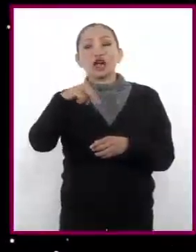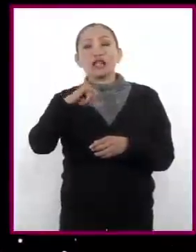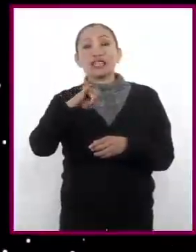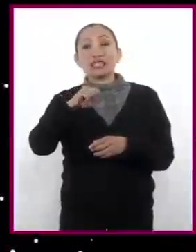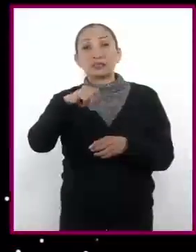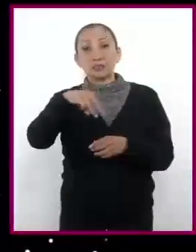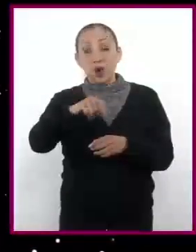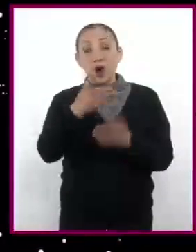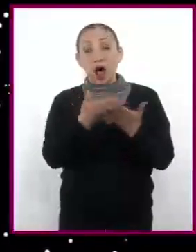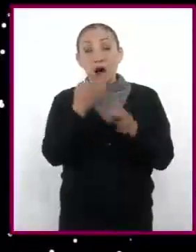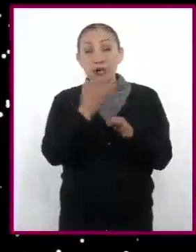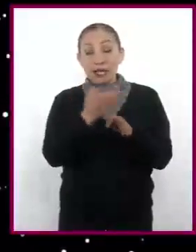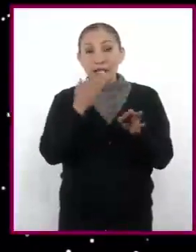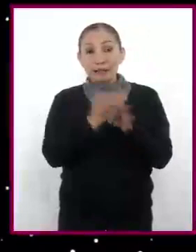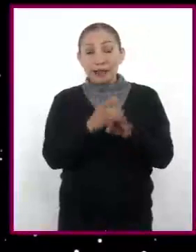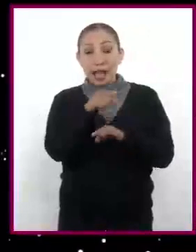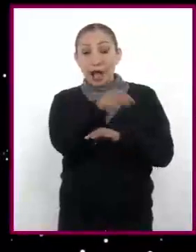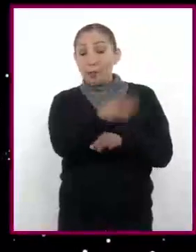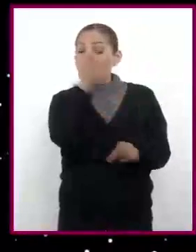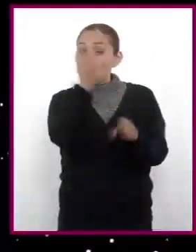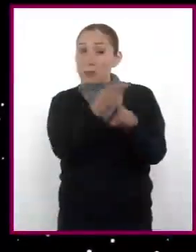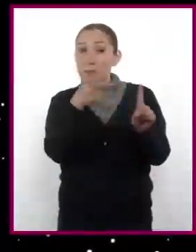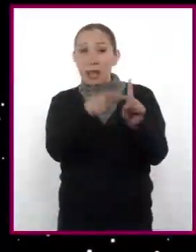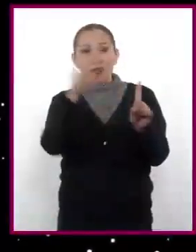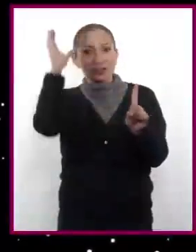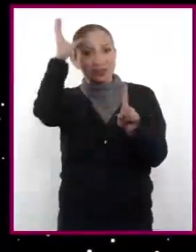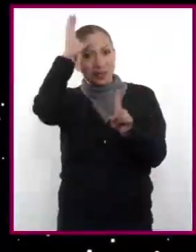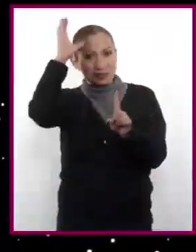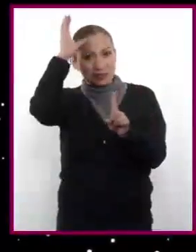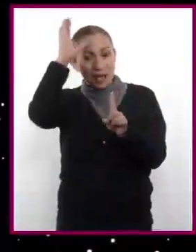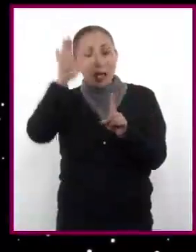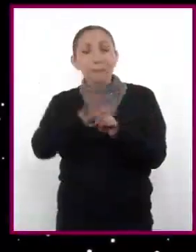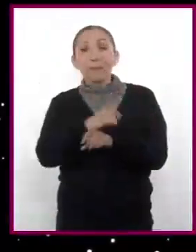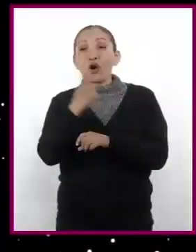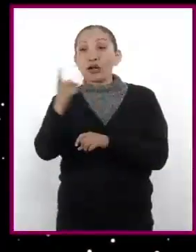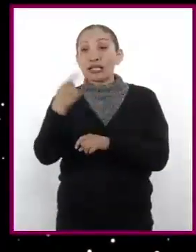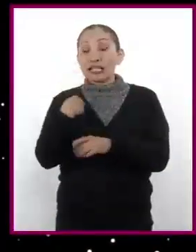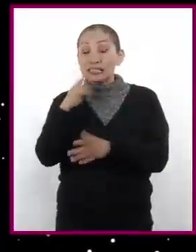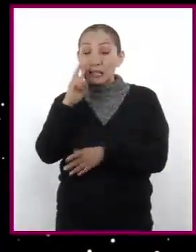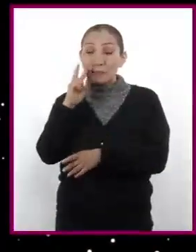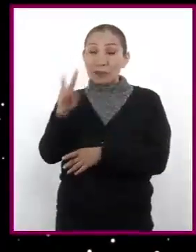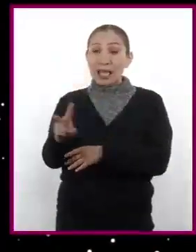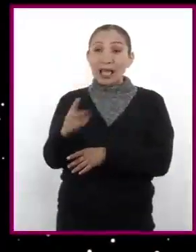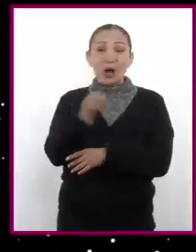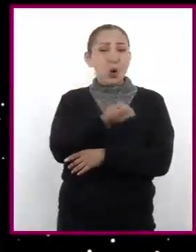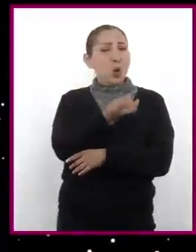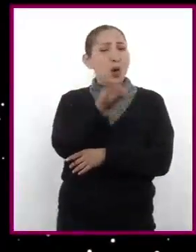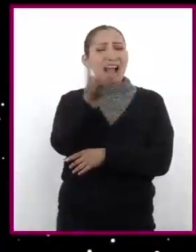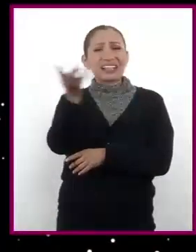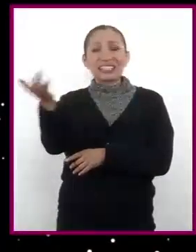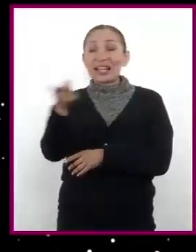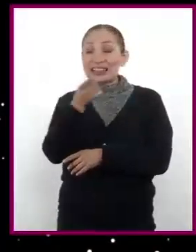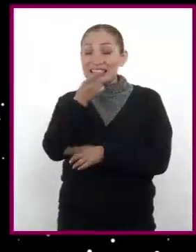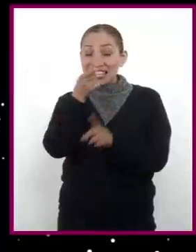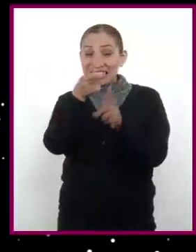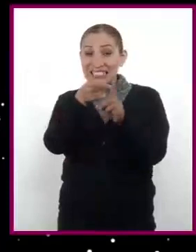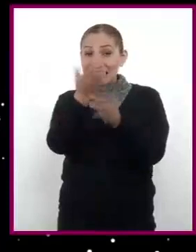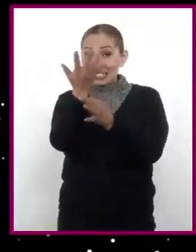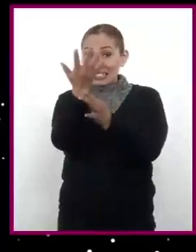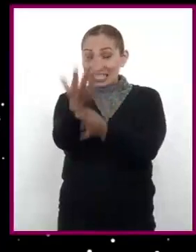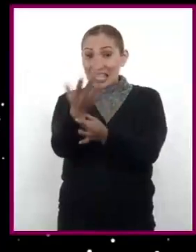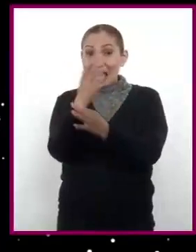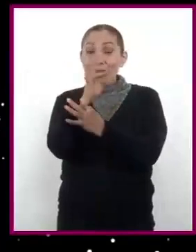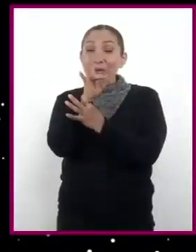la fecha el paradigma imperante en la ciencia, al grado de que se considera que cualquier afirmación que no